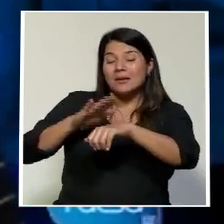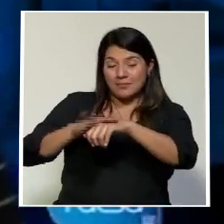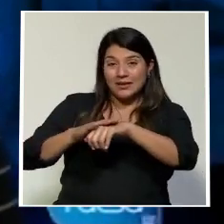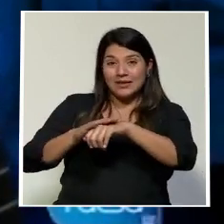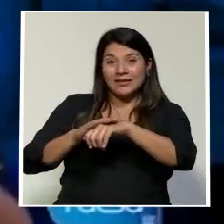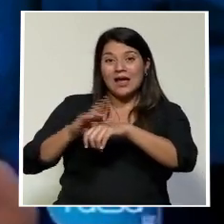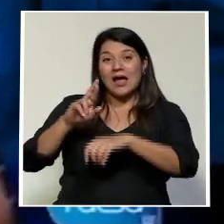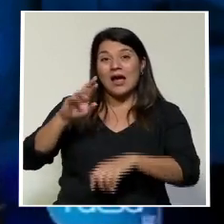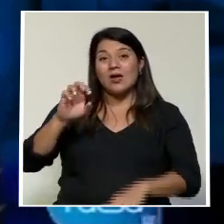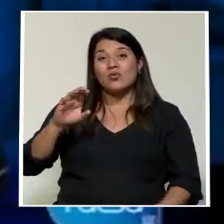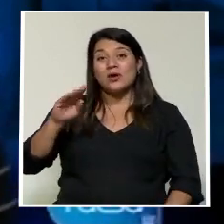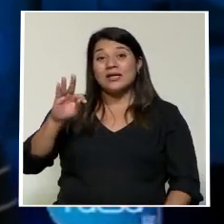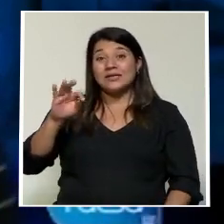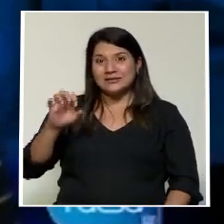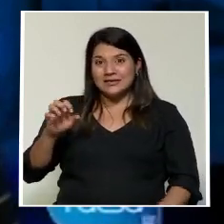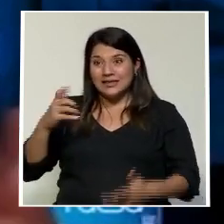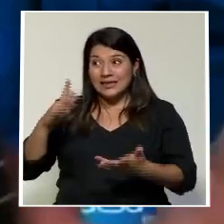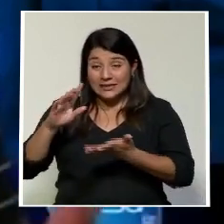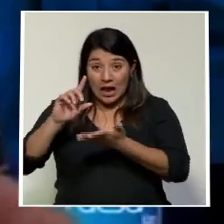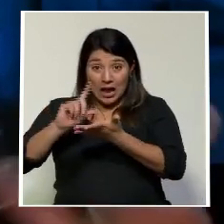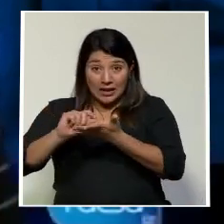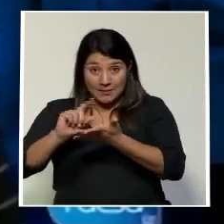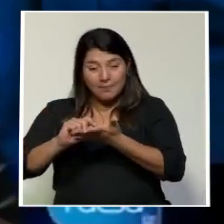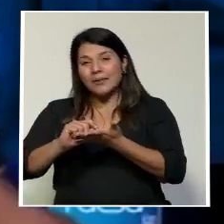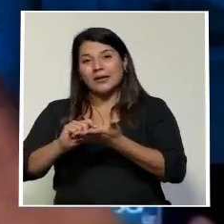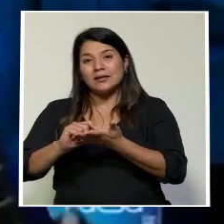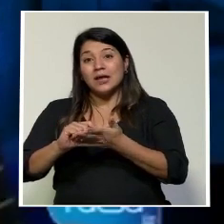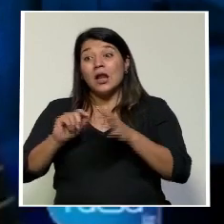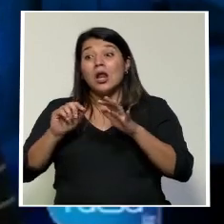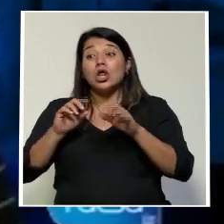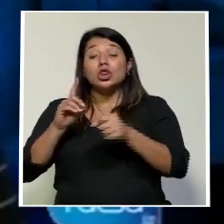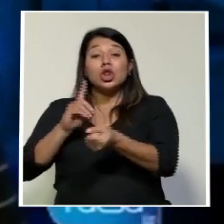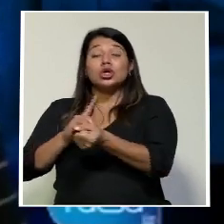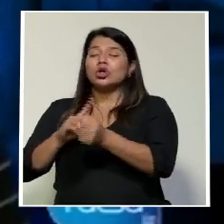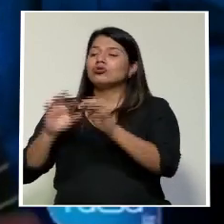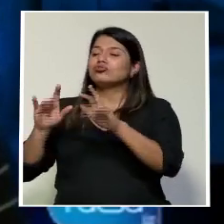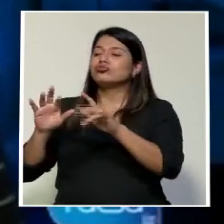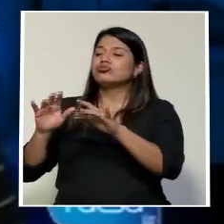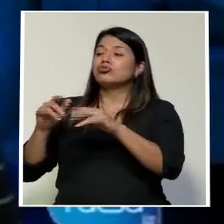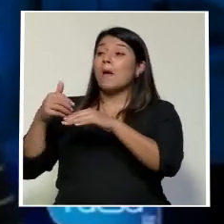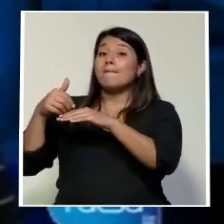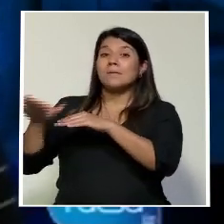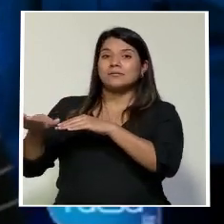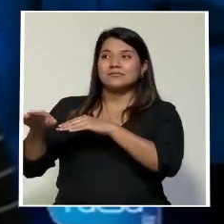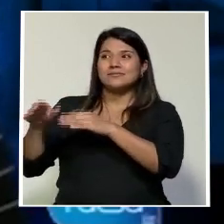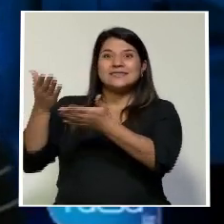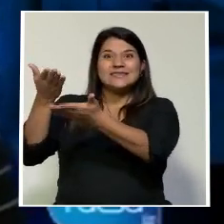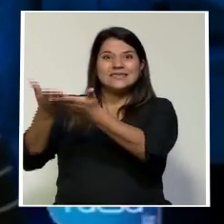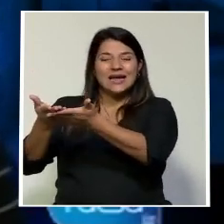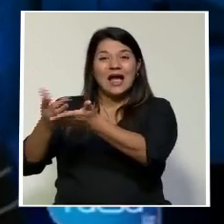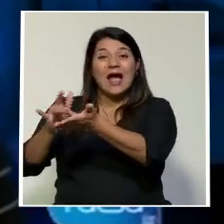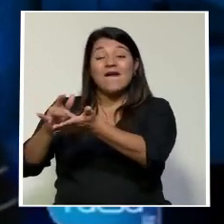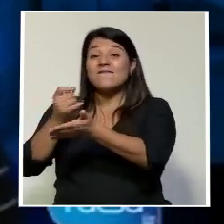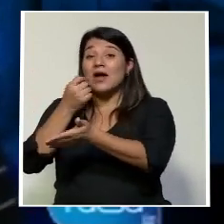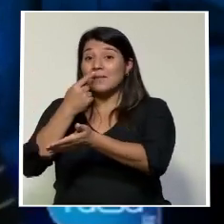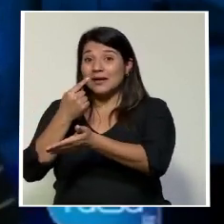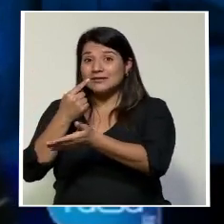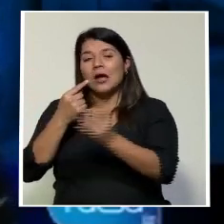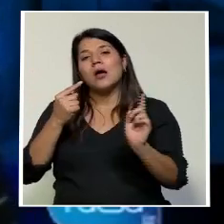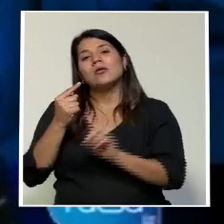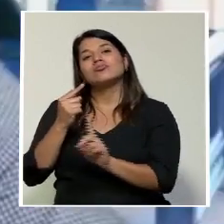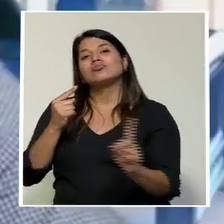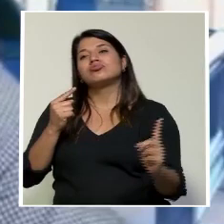digitalizada desde el médico a la farmacia donde yo quiera ir a ser válido digamos el canje por la medicina que el doctor en este caso